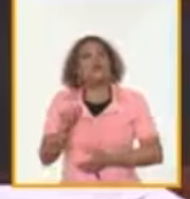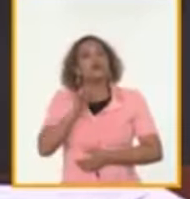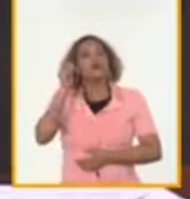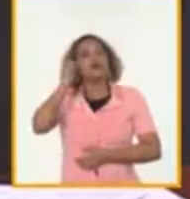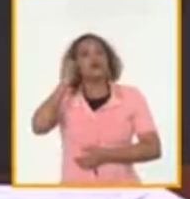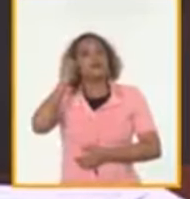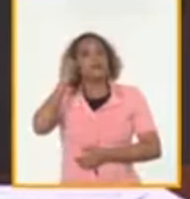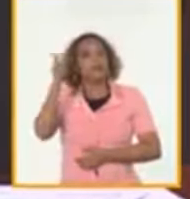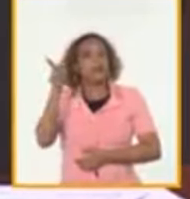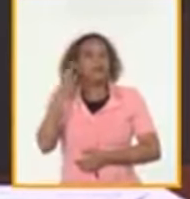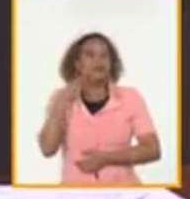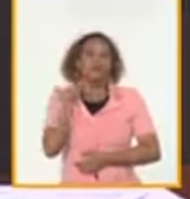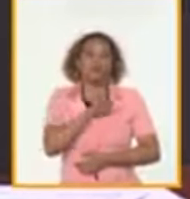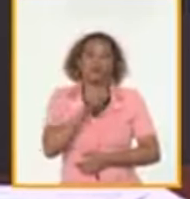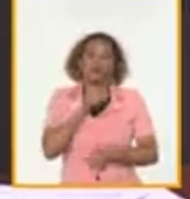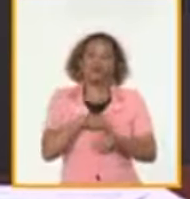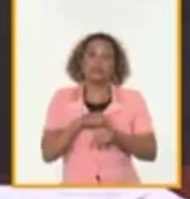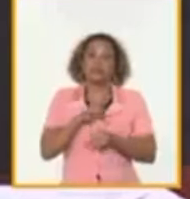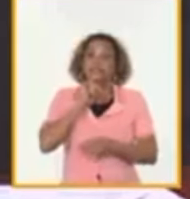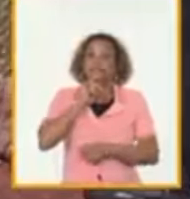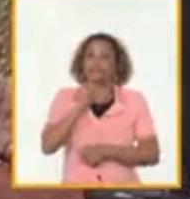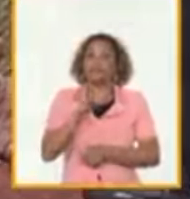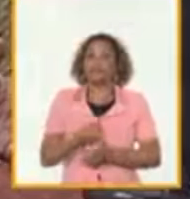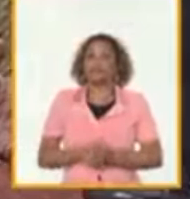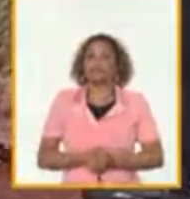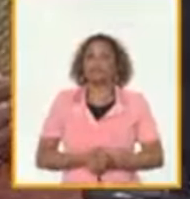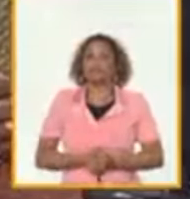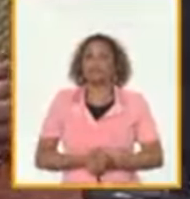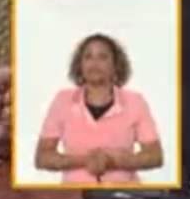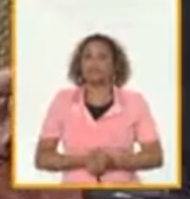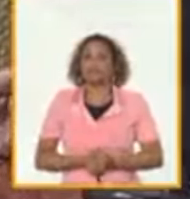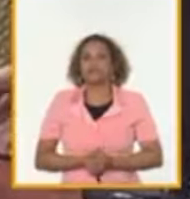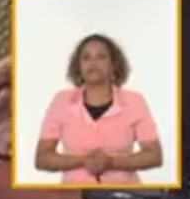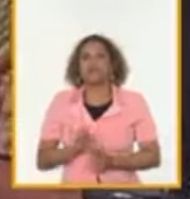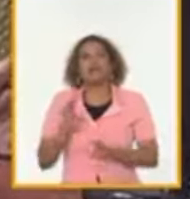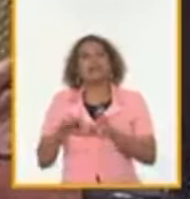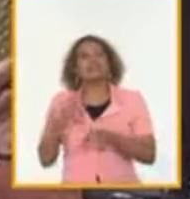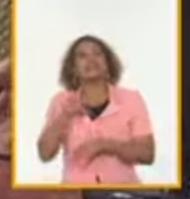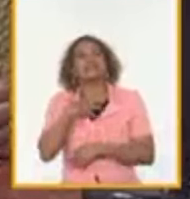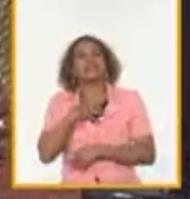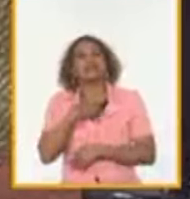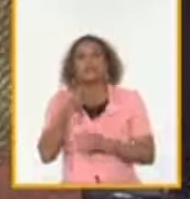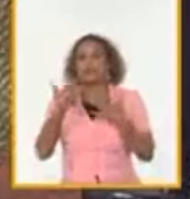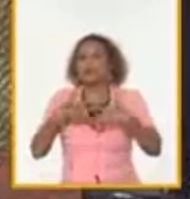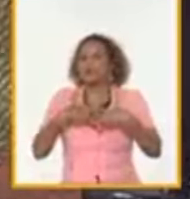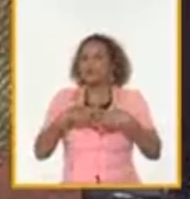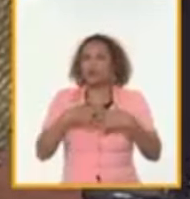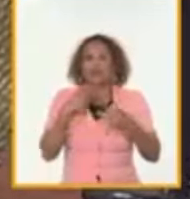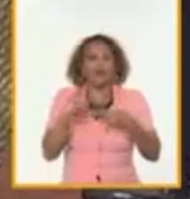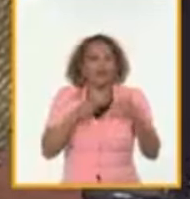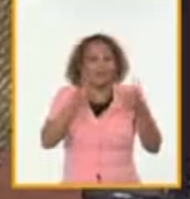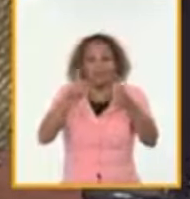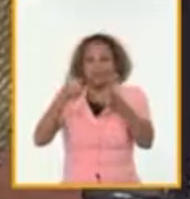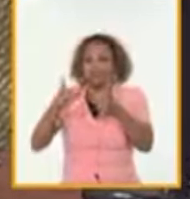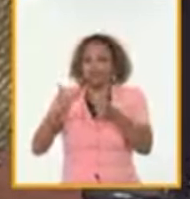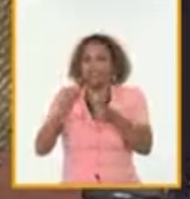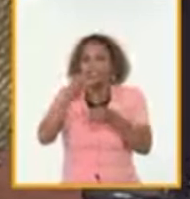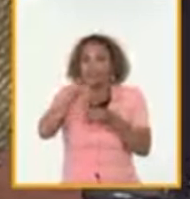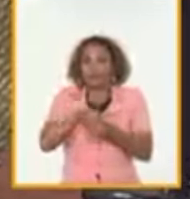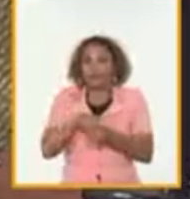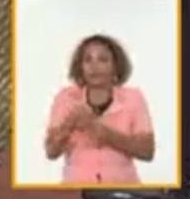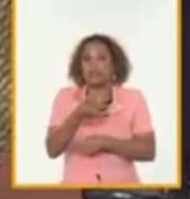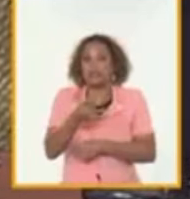esto a estos tiempos tan complejos no tenemos productores que lo hacen muy bien tenemos productores en el propio municipio de